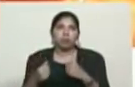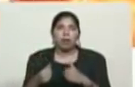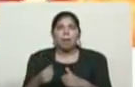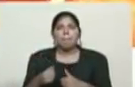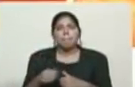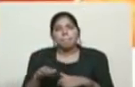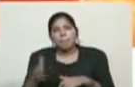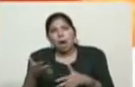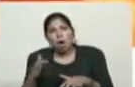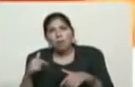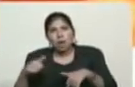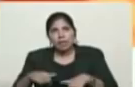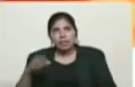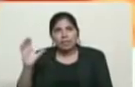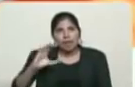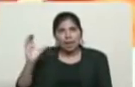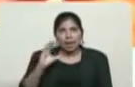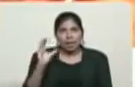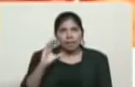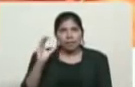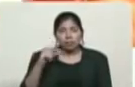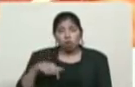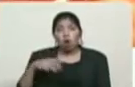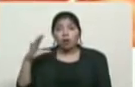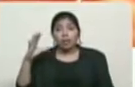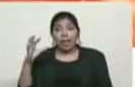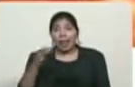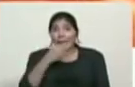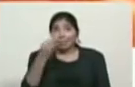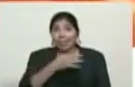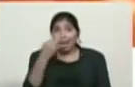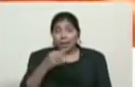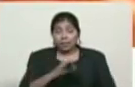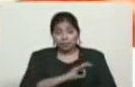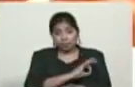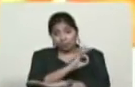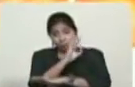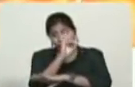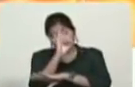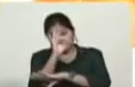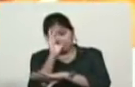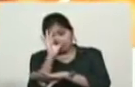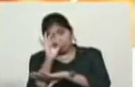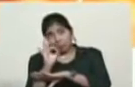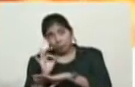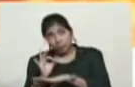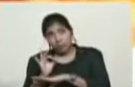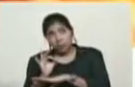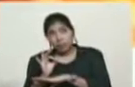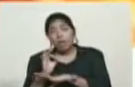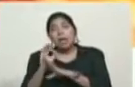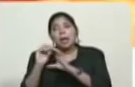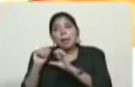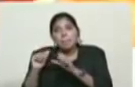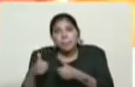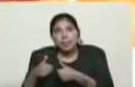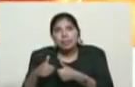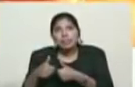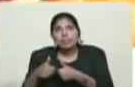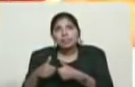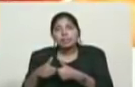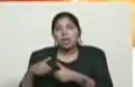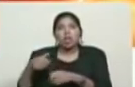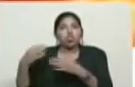caso de la ciudad de caracas que el final de esta tarde comience a llegar a la ciudad de caracas el previsto por tubería